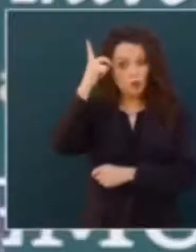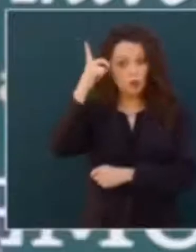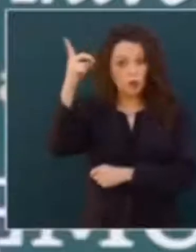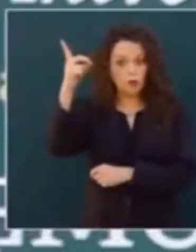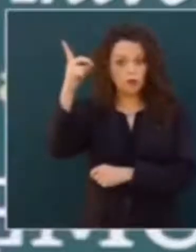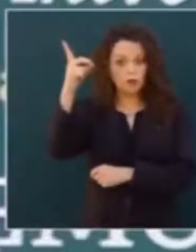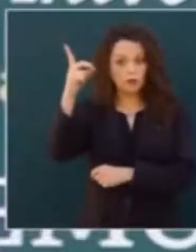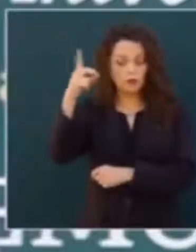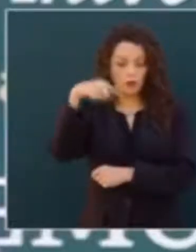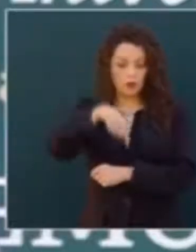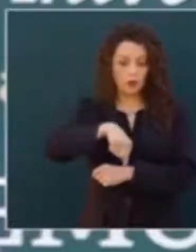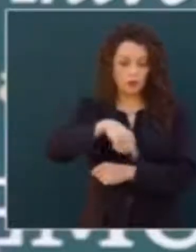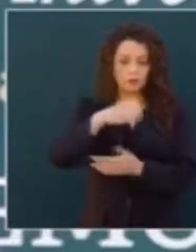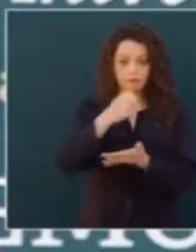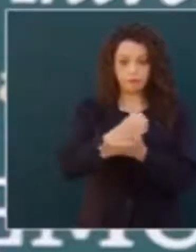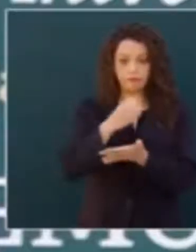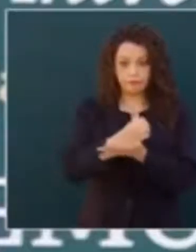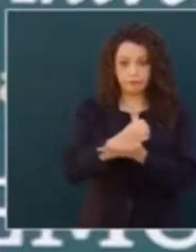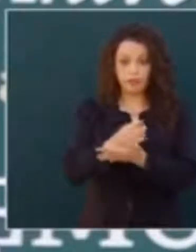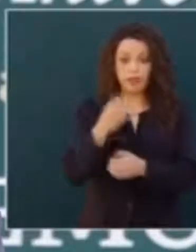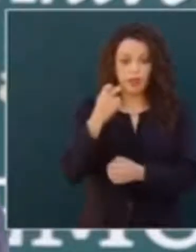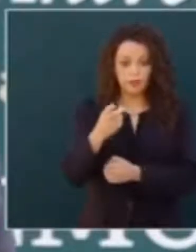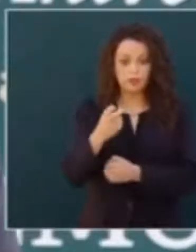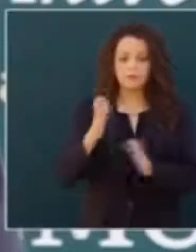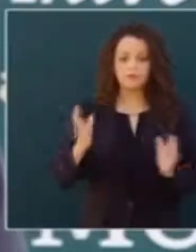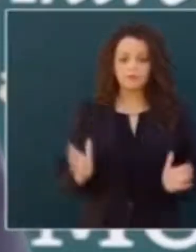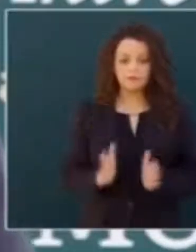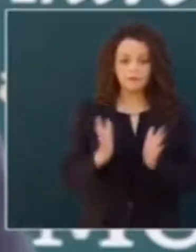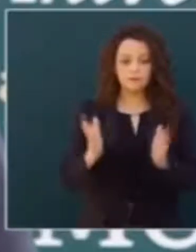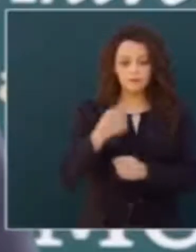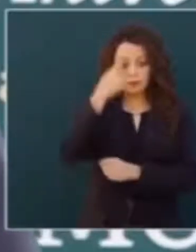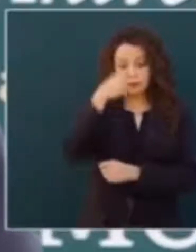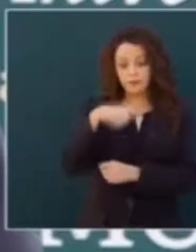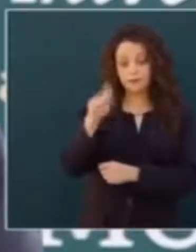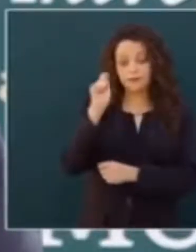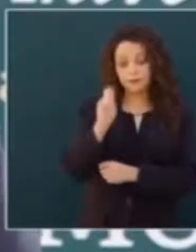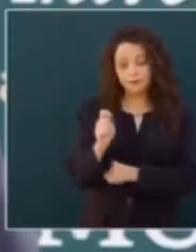la hostilidad oficial hacia la Iglesia Católica.